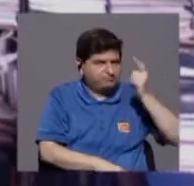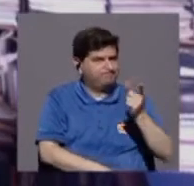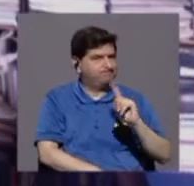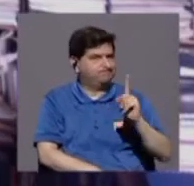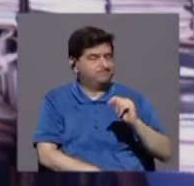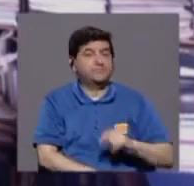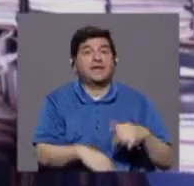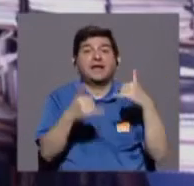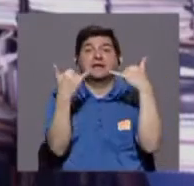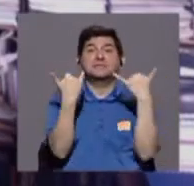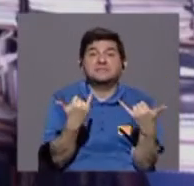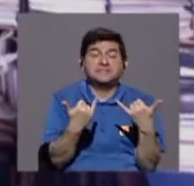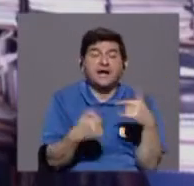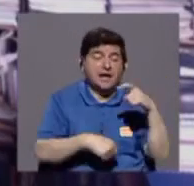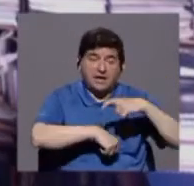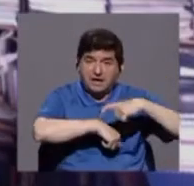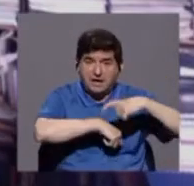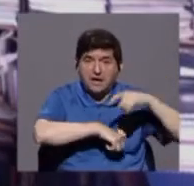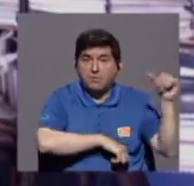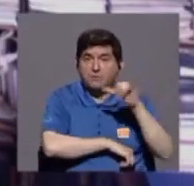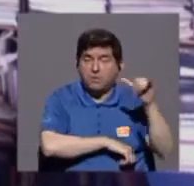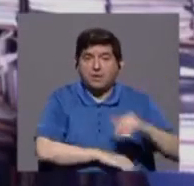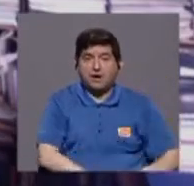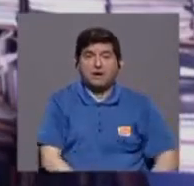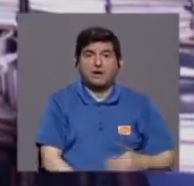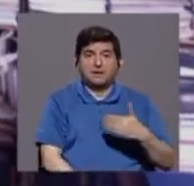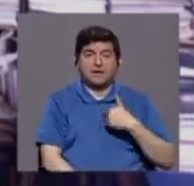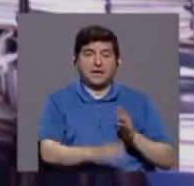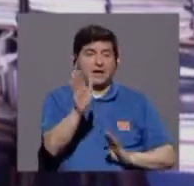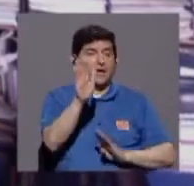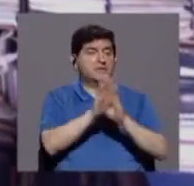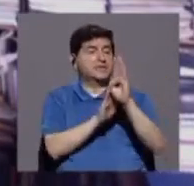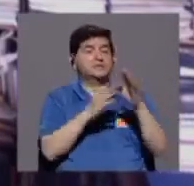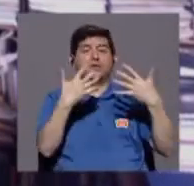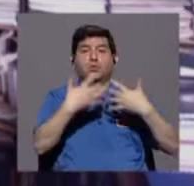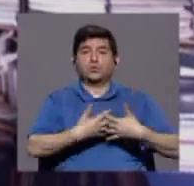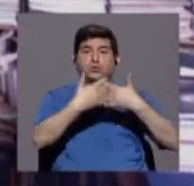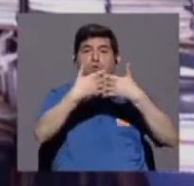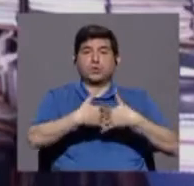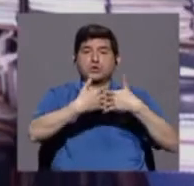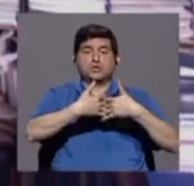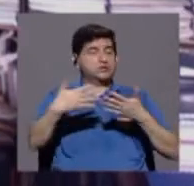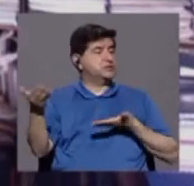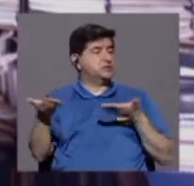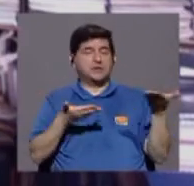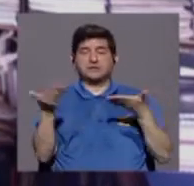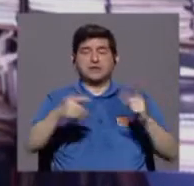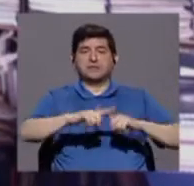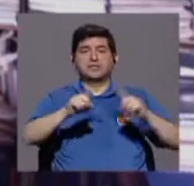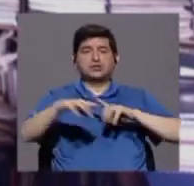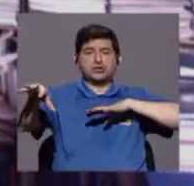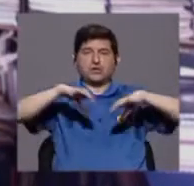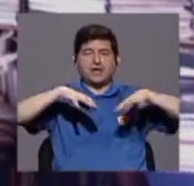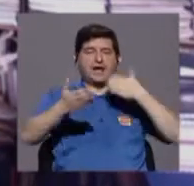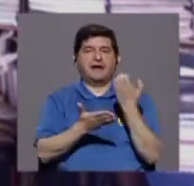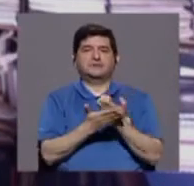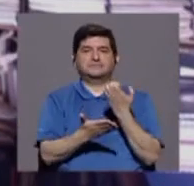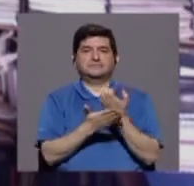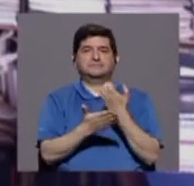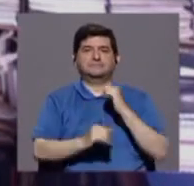bueno, claro, ya para esta época también ha habido desarrollo de las industrias, de los servicios, de muchas otras actividades